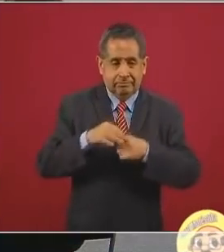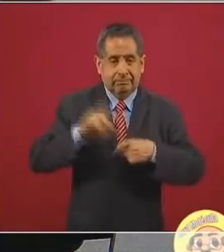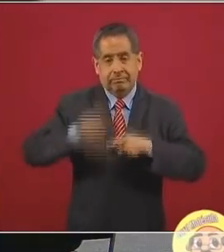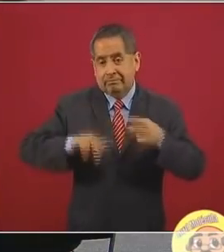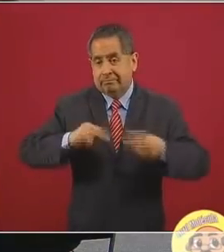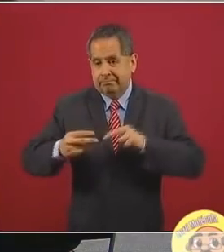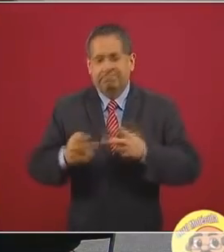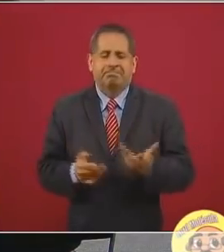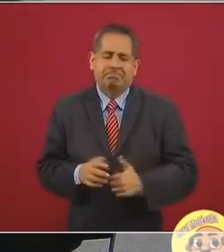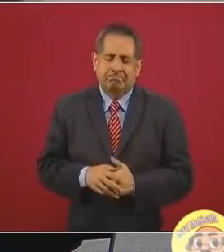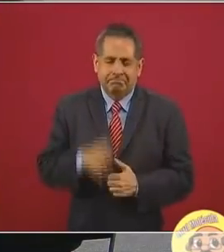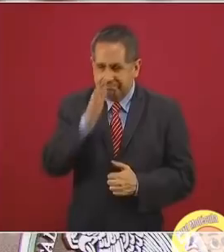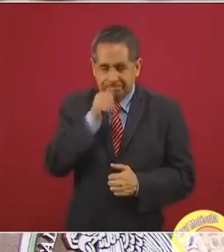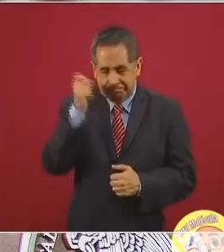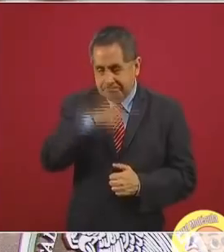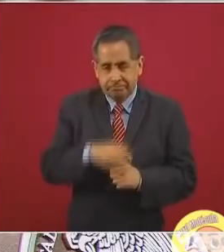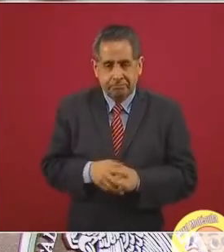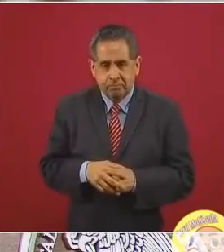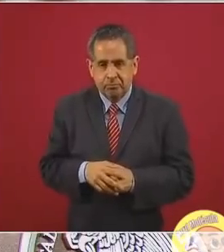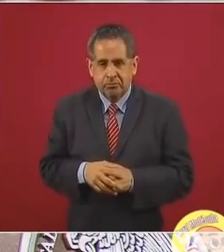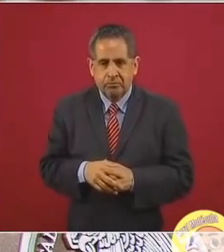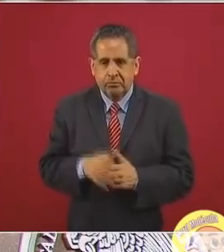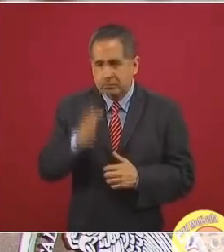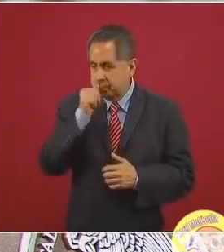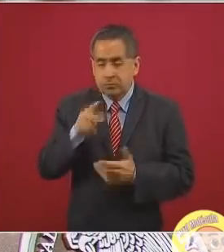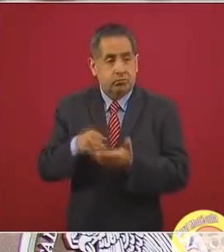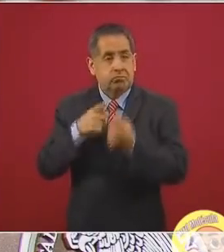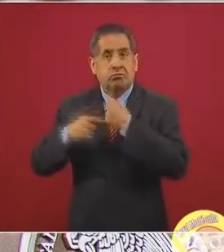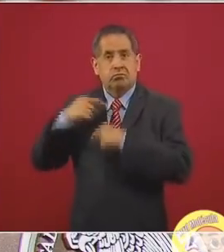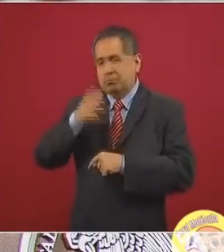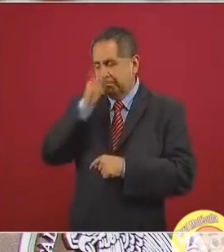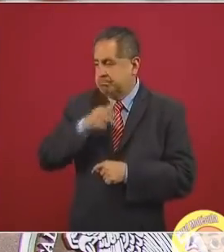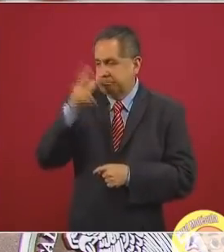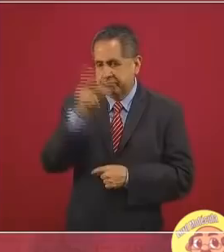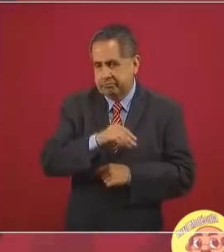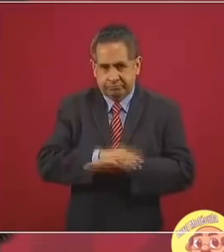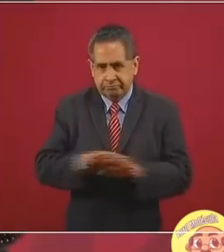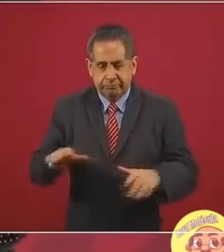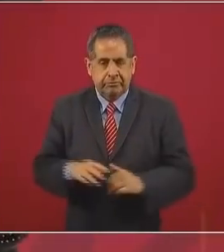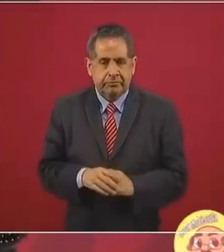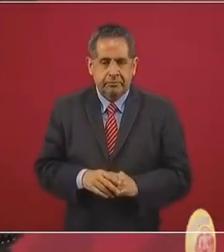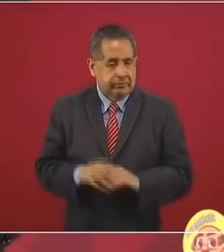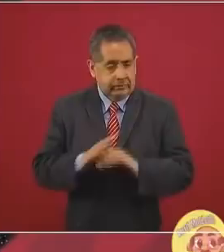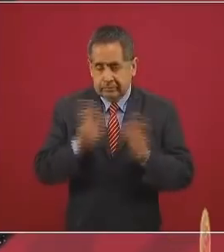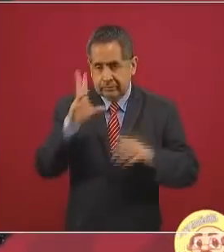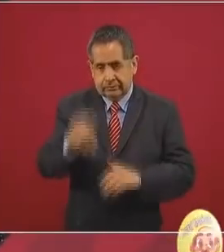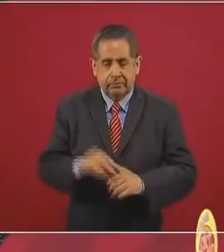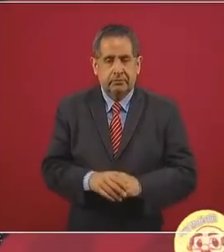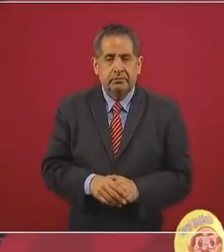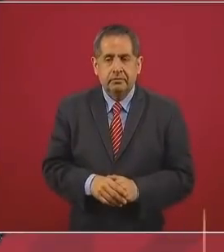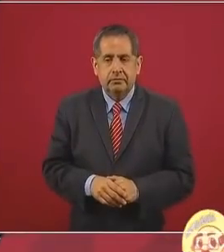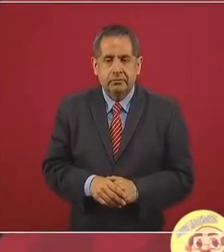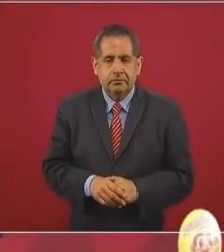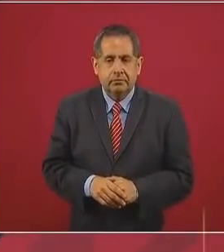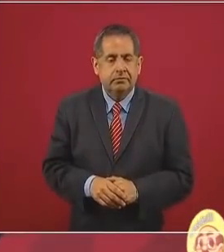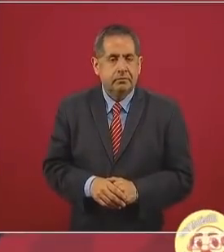Eso ya el conservadurismo no lo va a volver a ver, ya no.